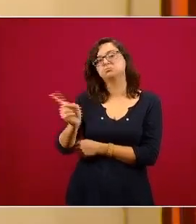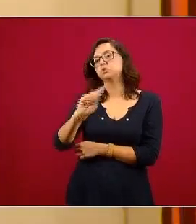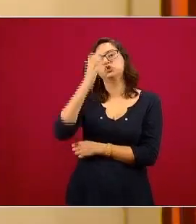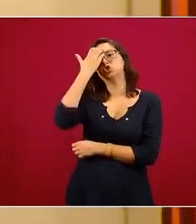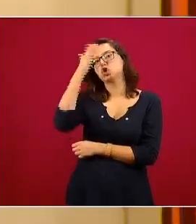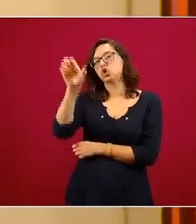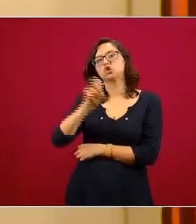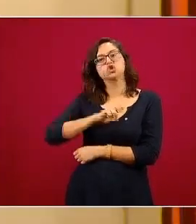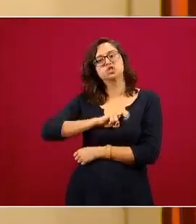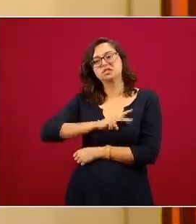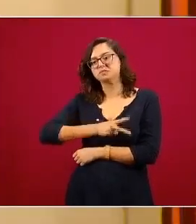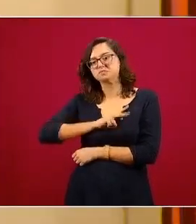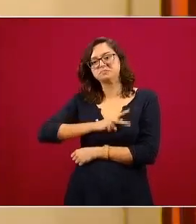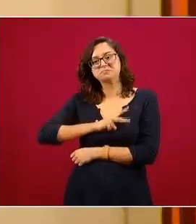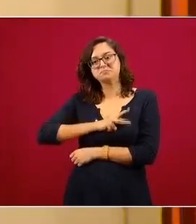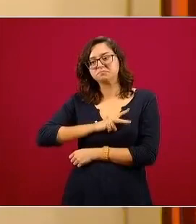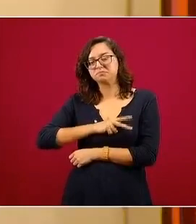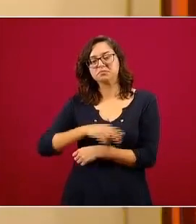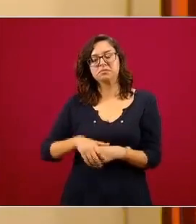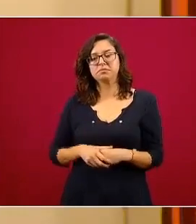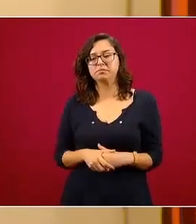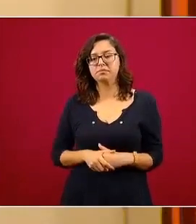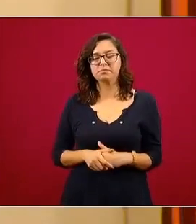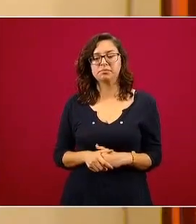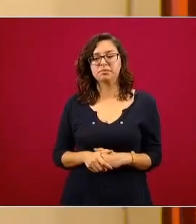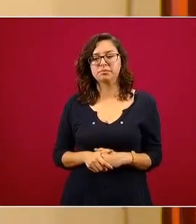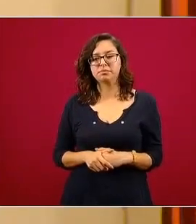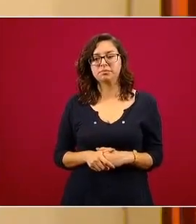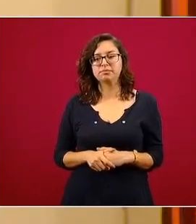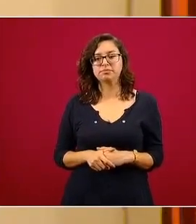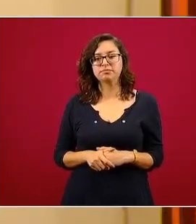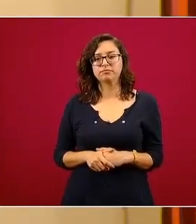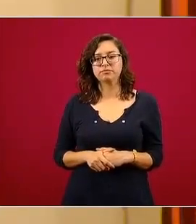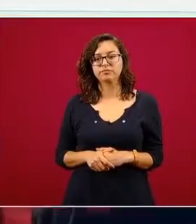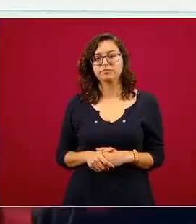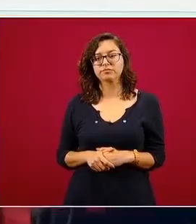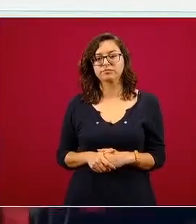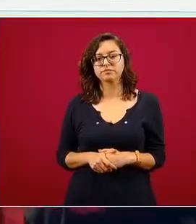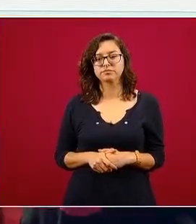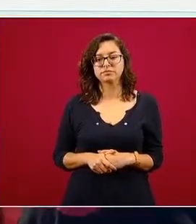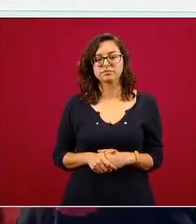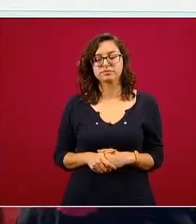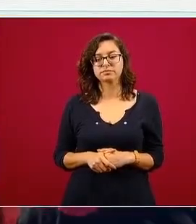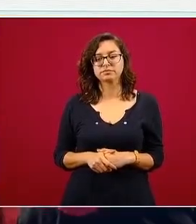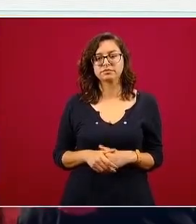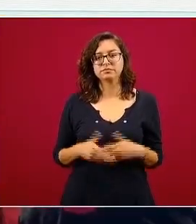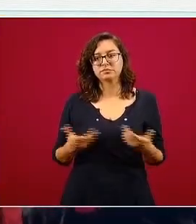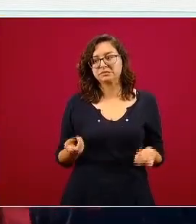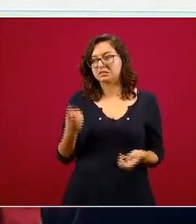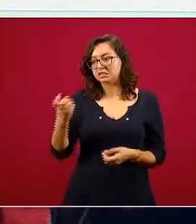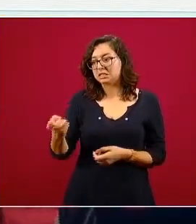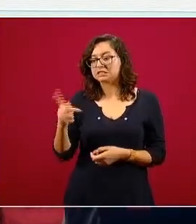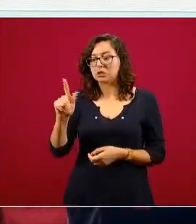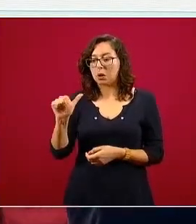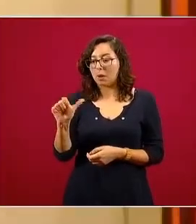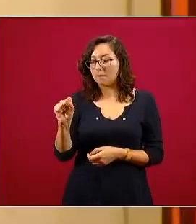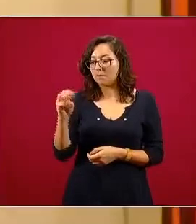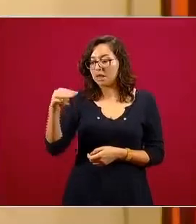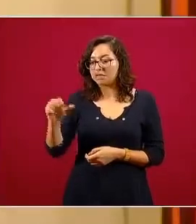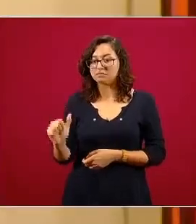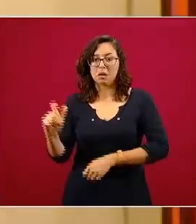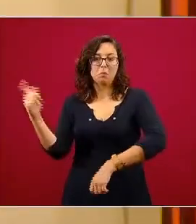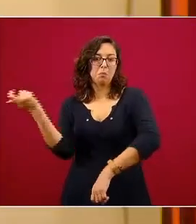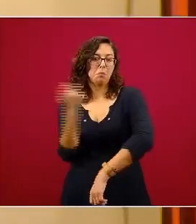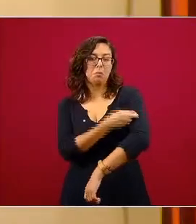aproximadamente de los pacientes que reciban este plasma convaleciente no van a recibir nada que tenga cualquier tipo